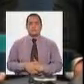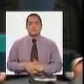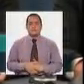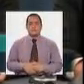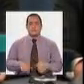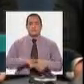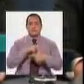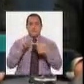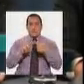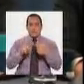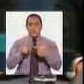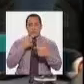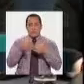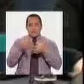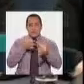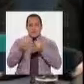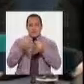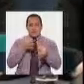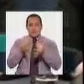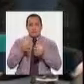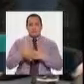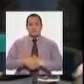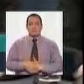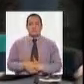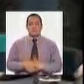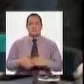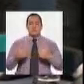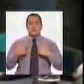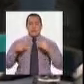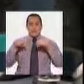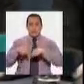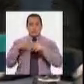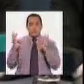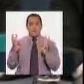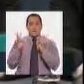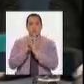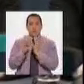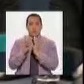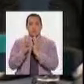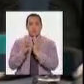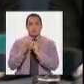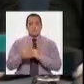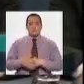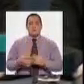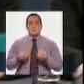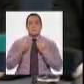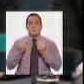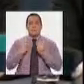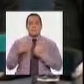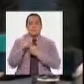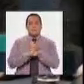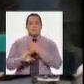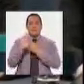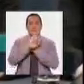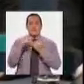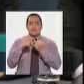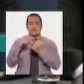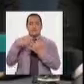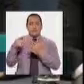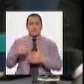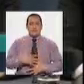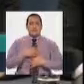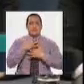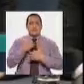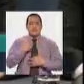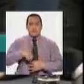Lo segundo que hay que decir es que esta fue una reunión para defender los altos